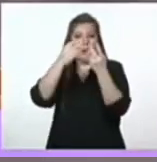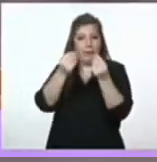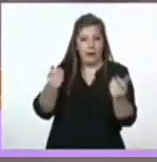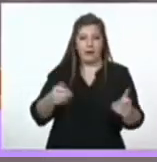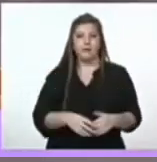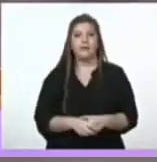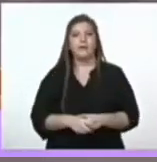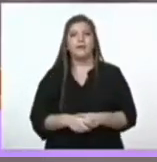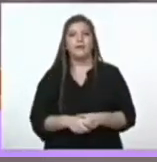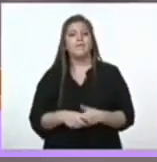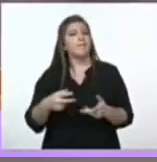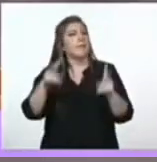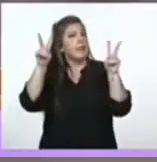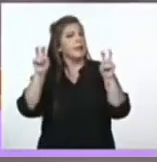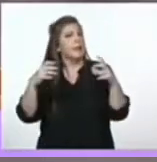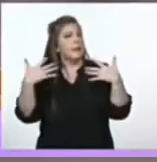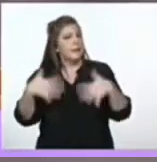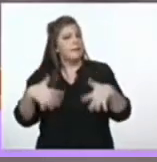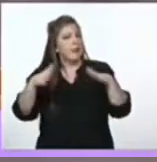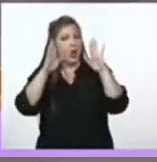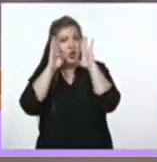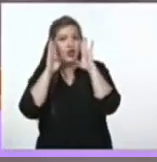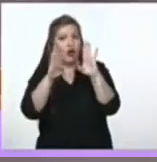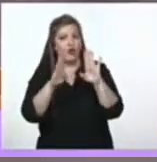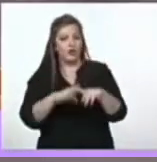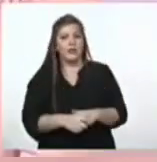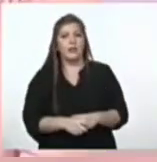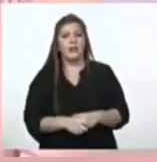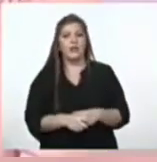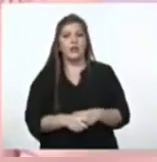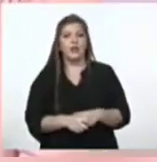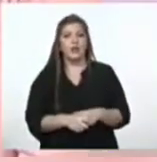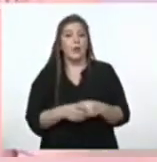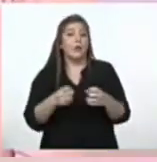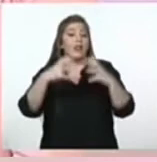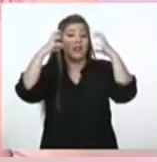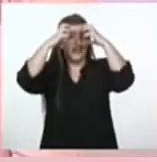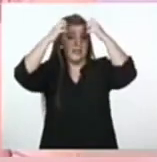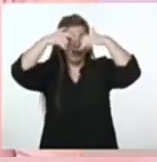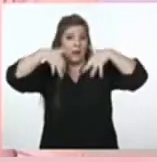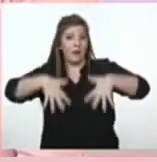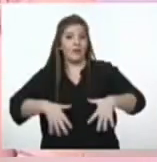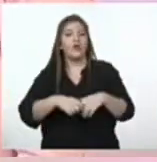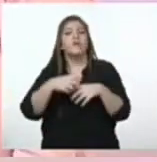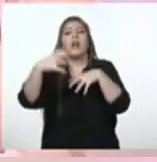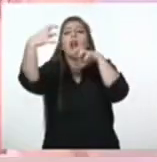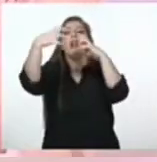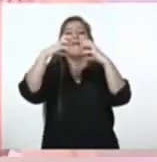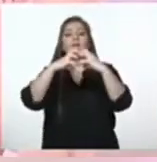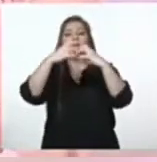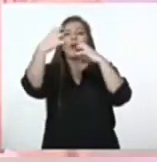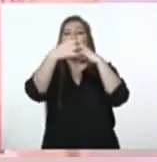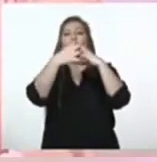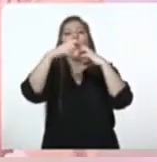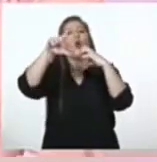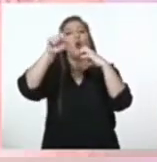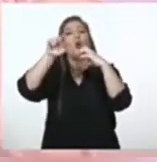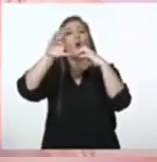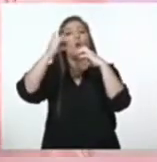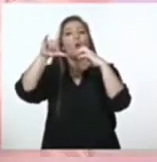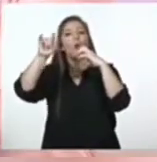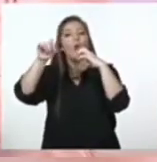la concentración, ¿no? Porque afecta directamente al sistema lóbulo nervioso. Frontal. Al lóbulo Ahí frontal. generalmente,